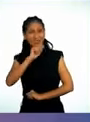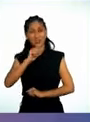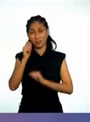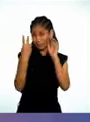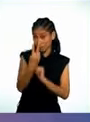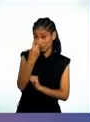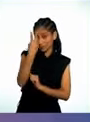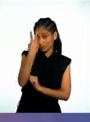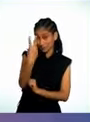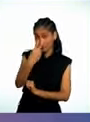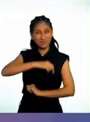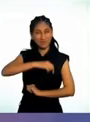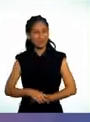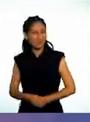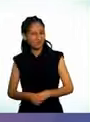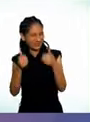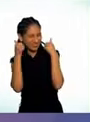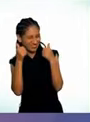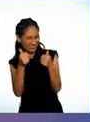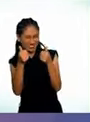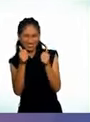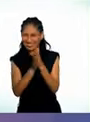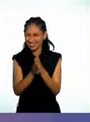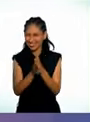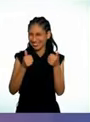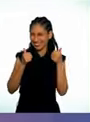to the job